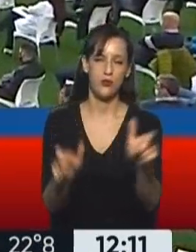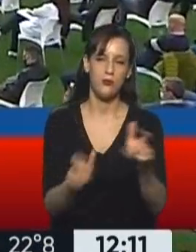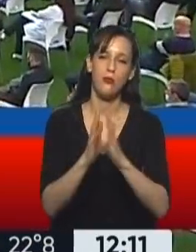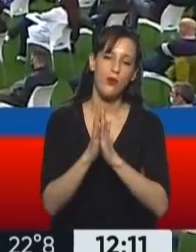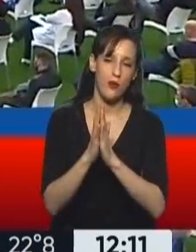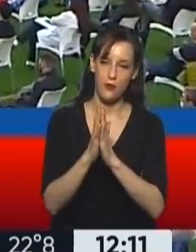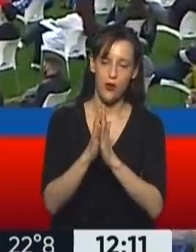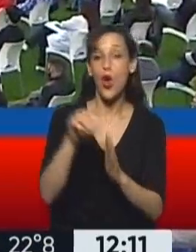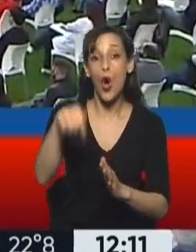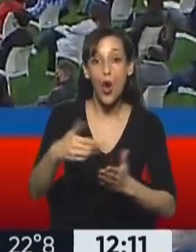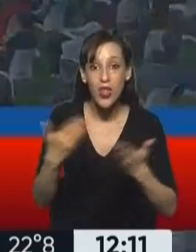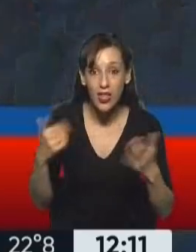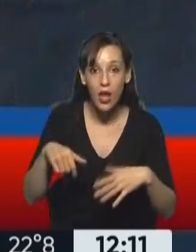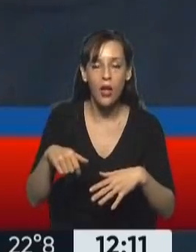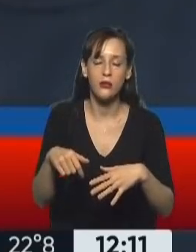tenemos un problema mucho más grande.